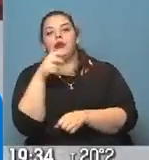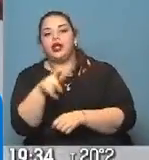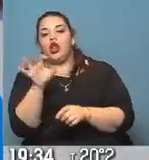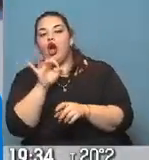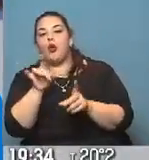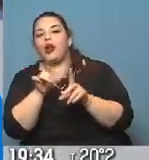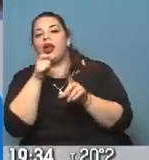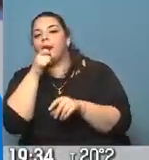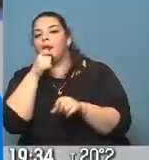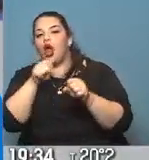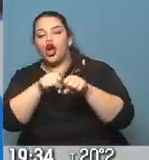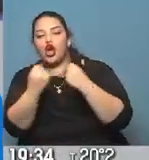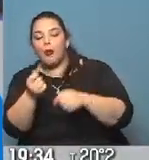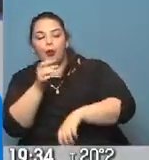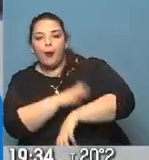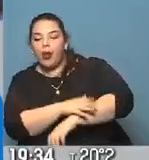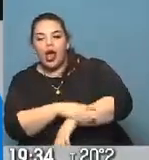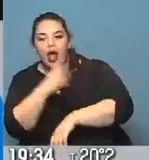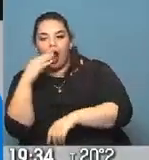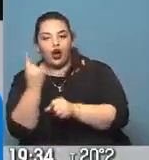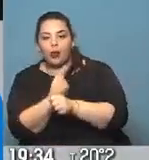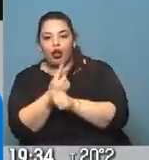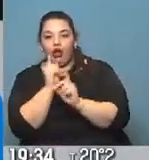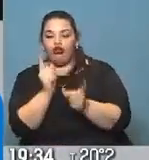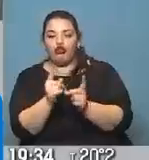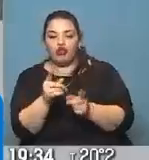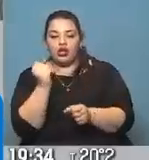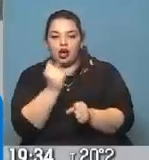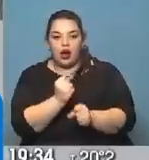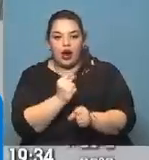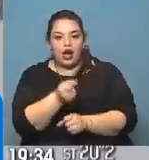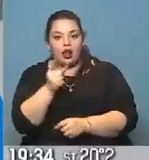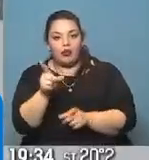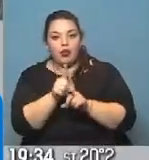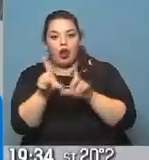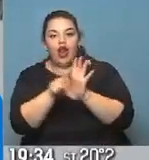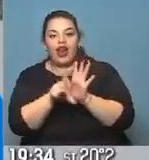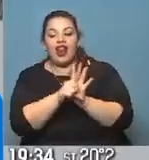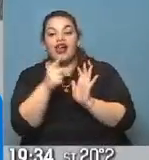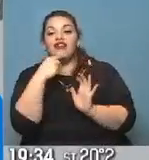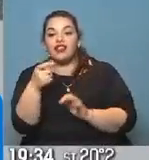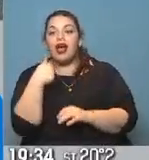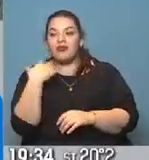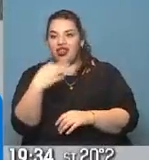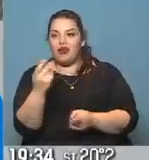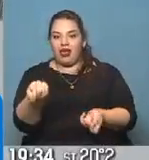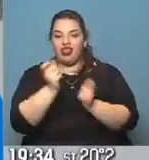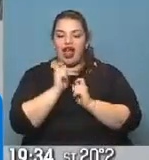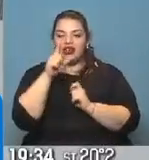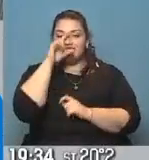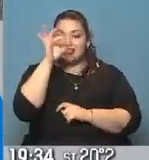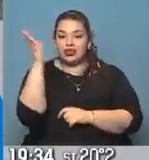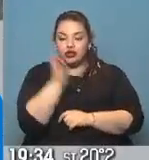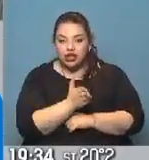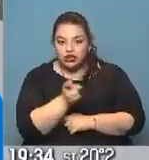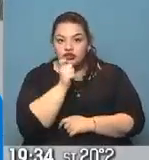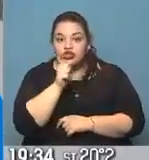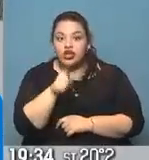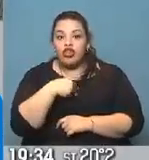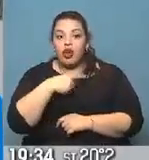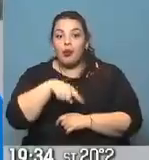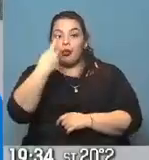me pierdo un pie y no puedo seguir trabajando. La ley dice que me corresponde el 70%. Ajá. Si esto me pasa una semana más tarde, cuando cumplí los 65, me